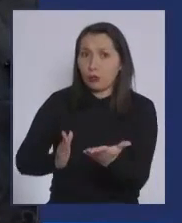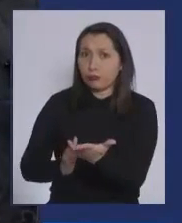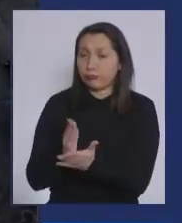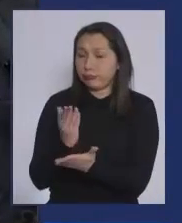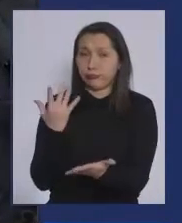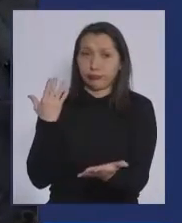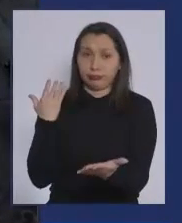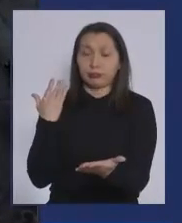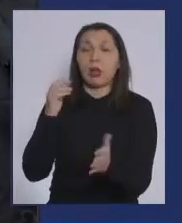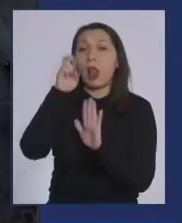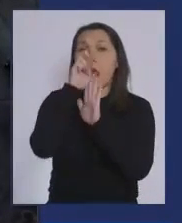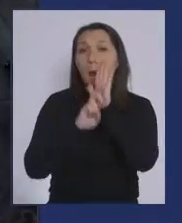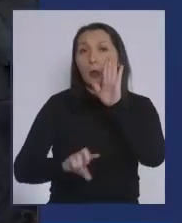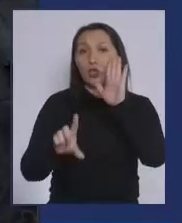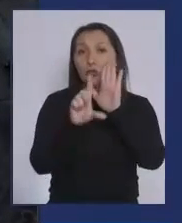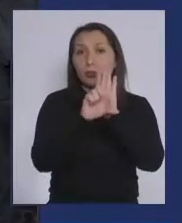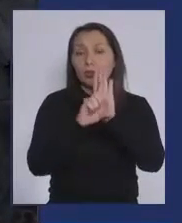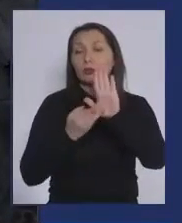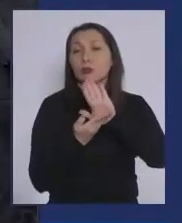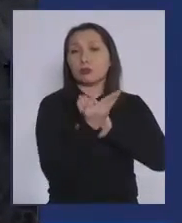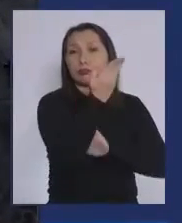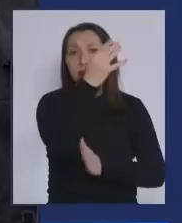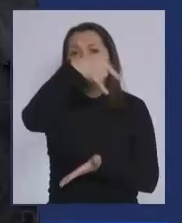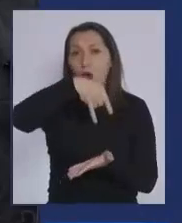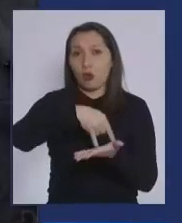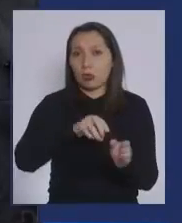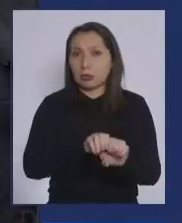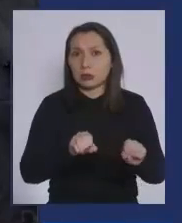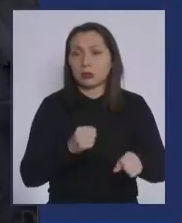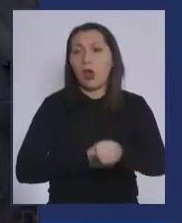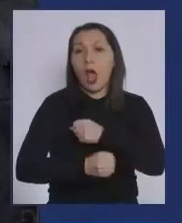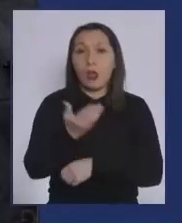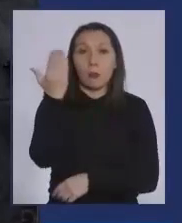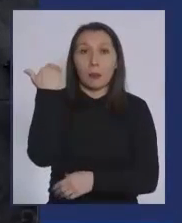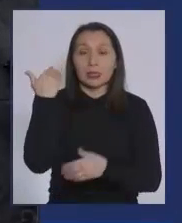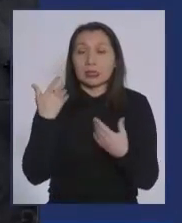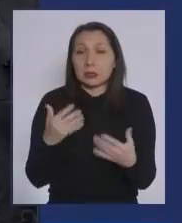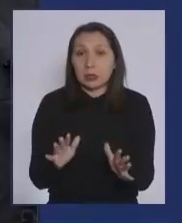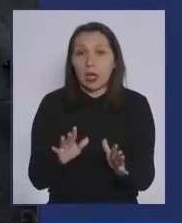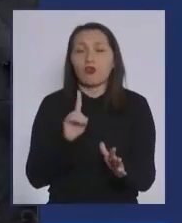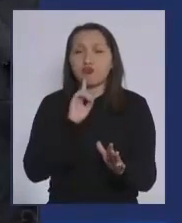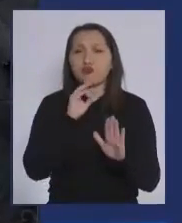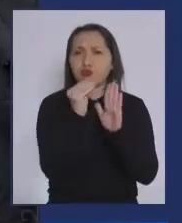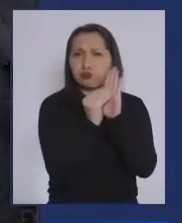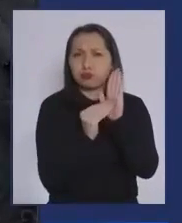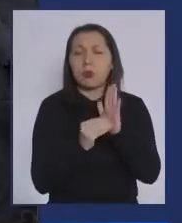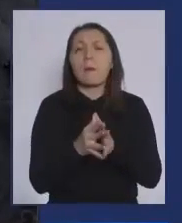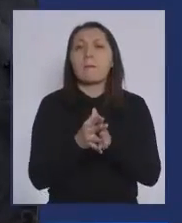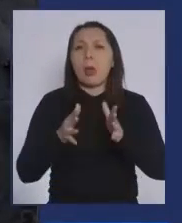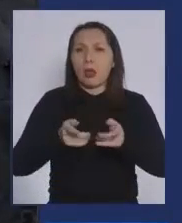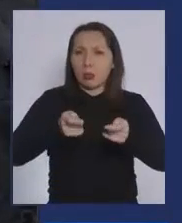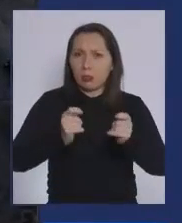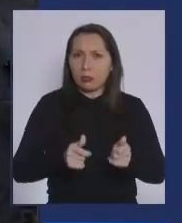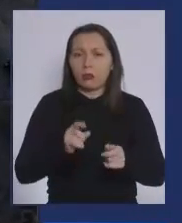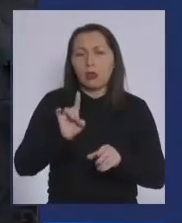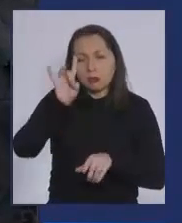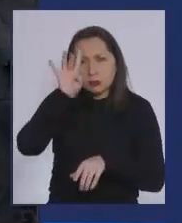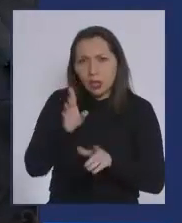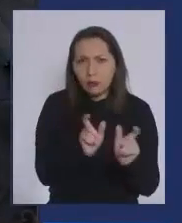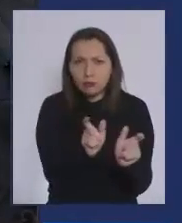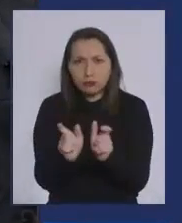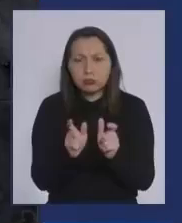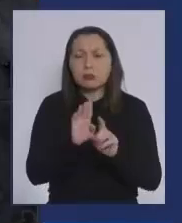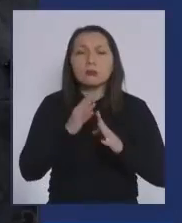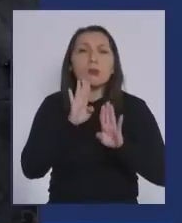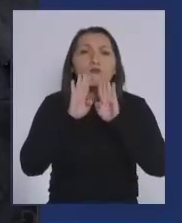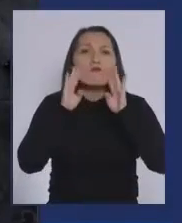en el proyecto de ley que enviamos al congreso el año pasado y que incorpora mayor competencia mayor